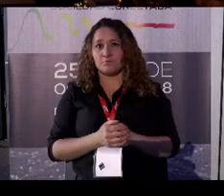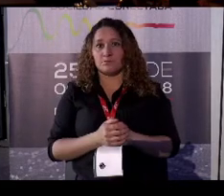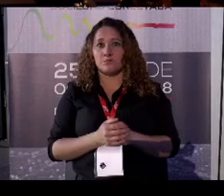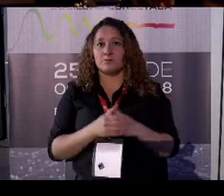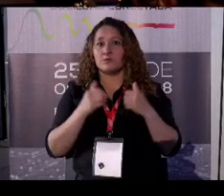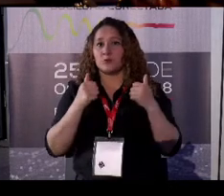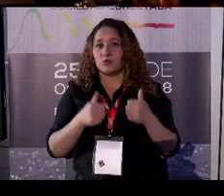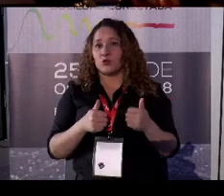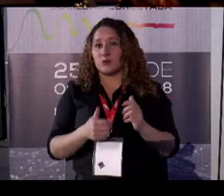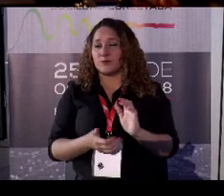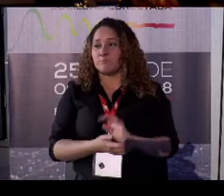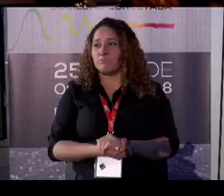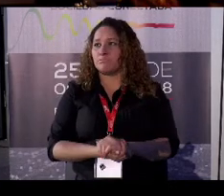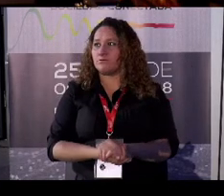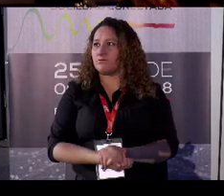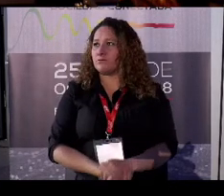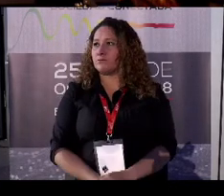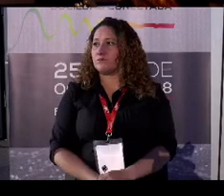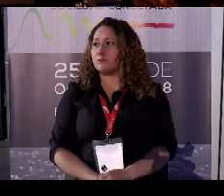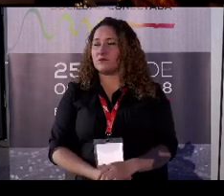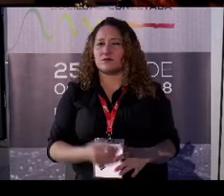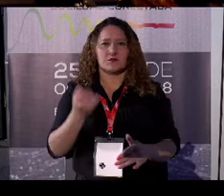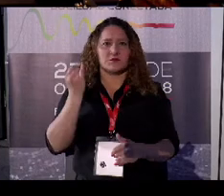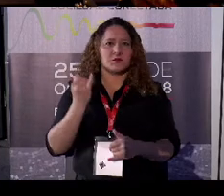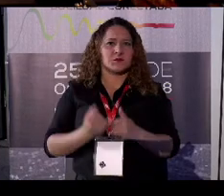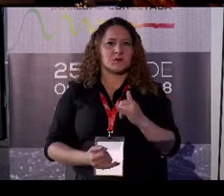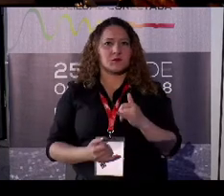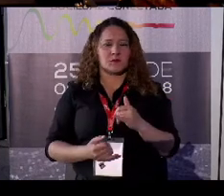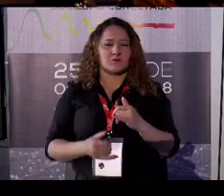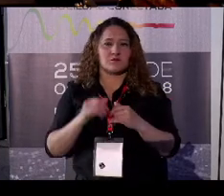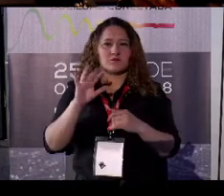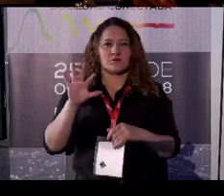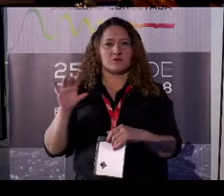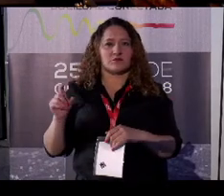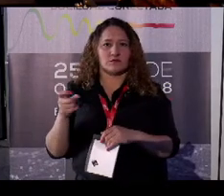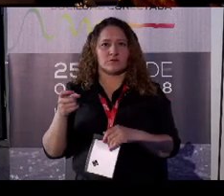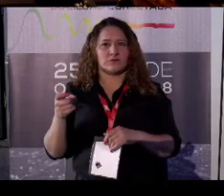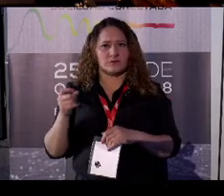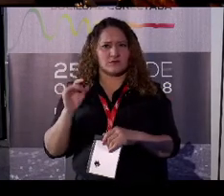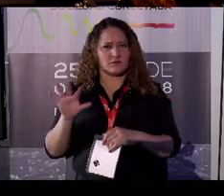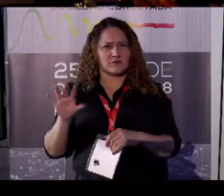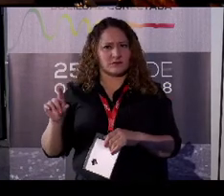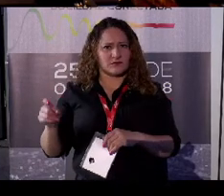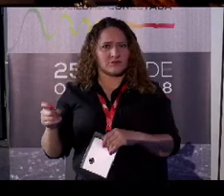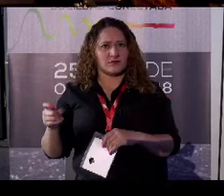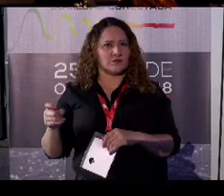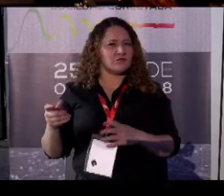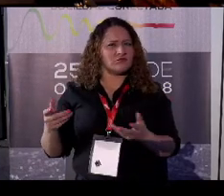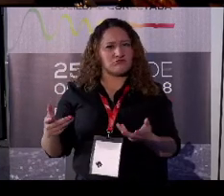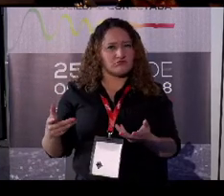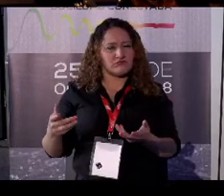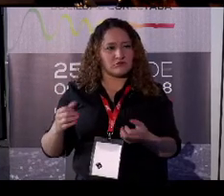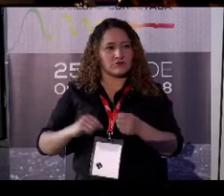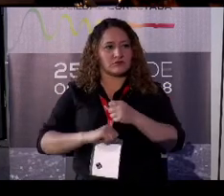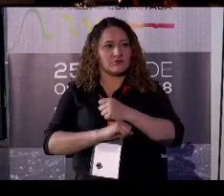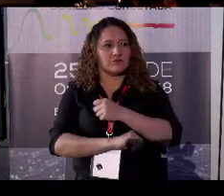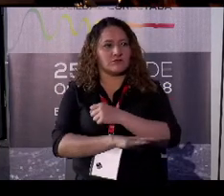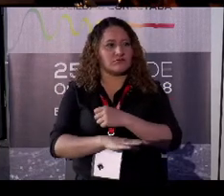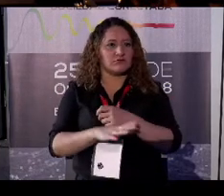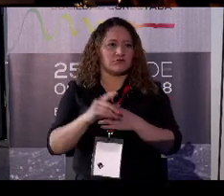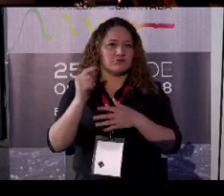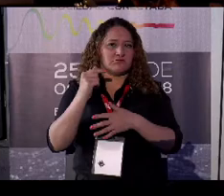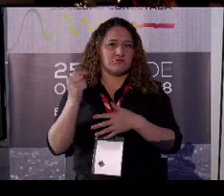Muy bien, para terminar, 5G. 5G está basado en